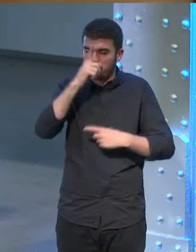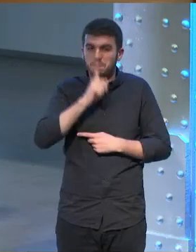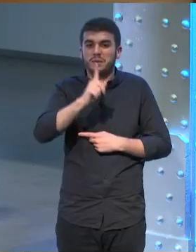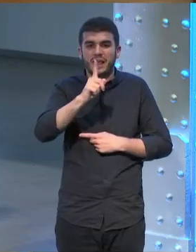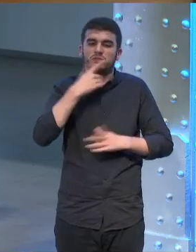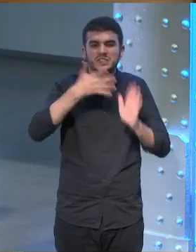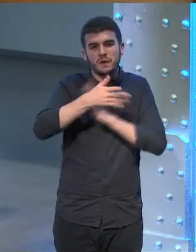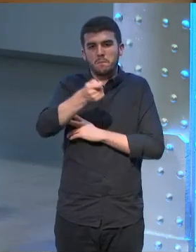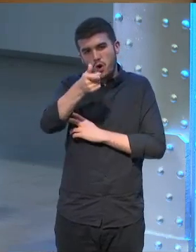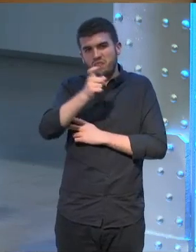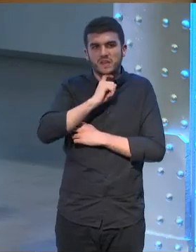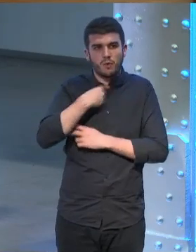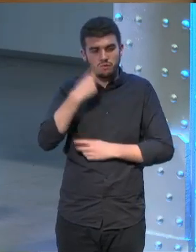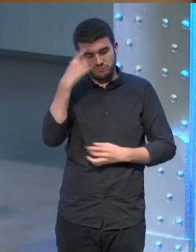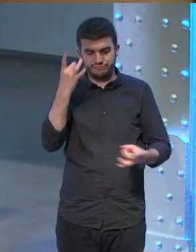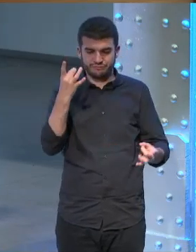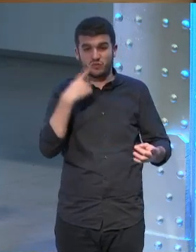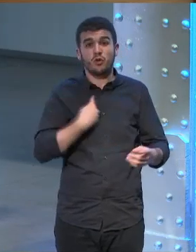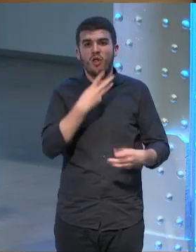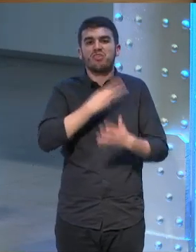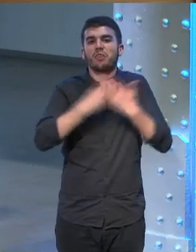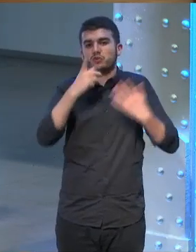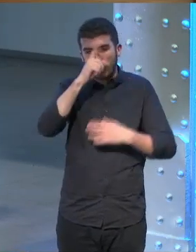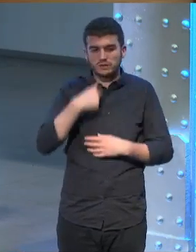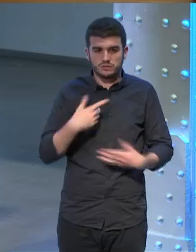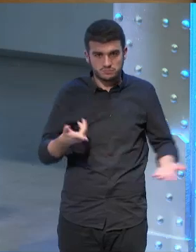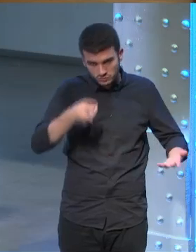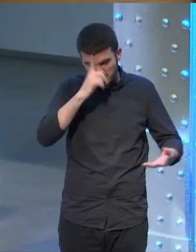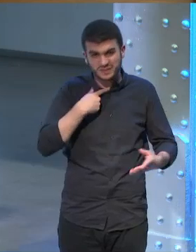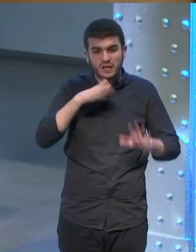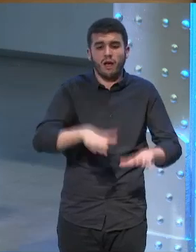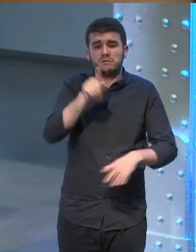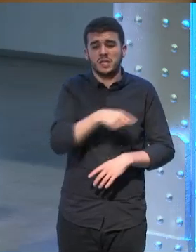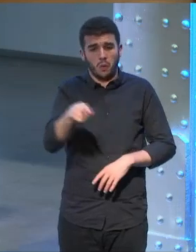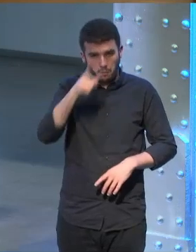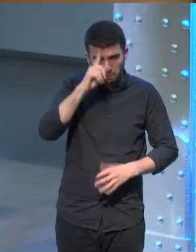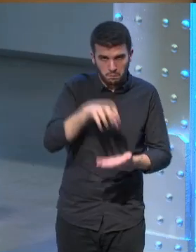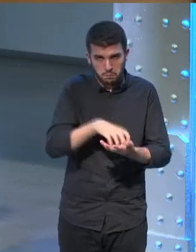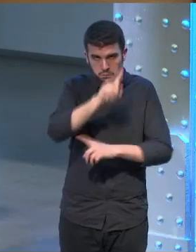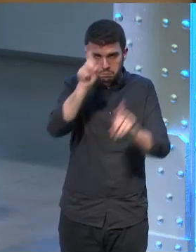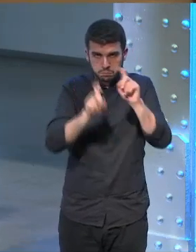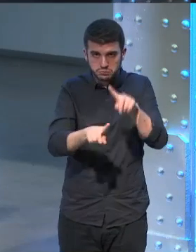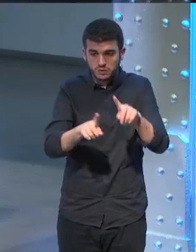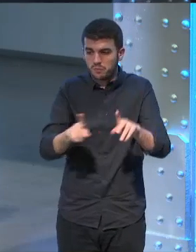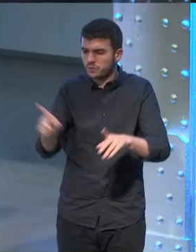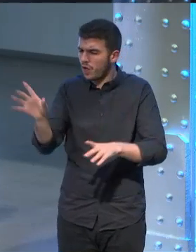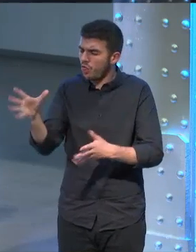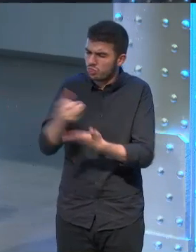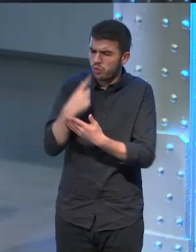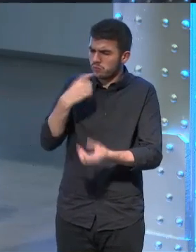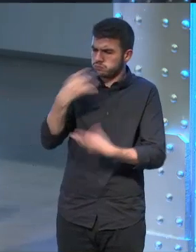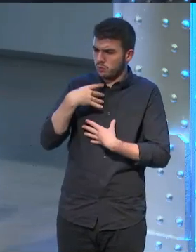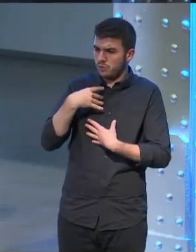poco complicado porque estás muy tonto. Yo llegué con 18 años y no sabía ni si me iba a quedar. Entonces, sí. Todos esos comentarios no se los escuchas